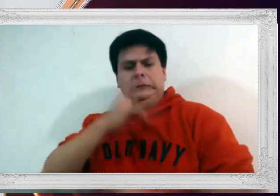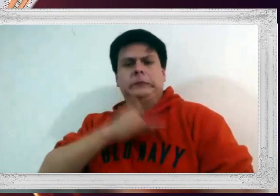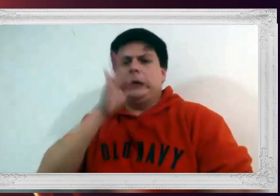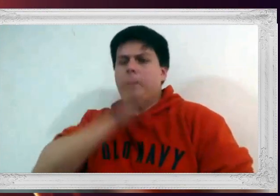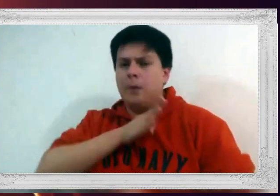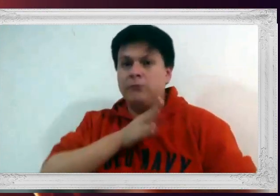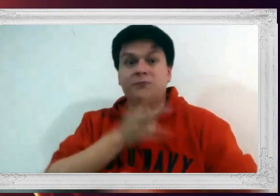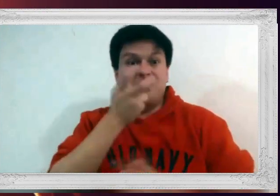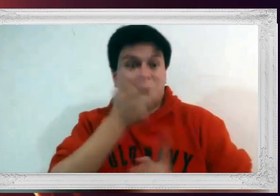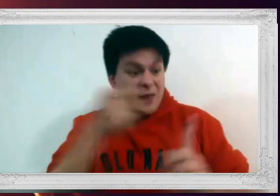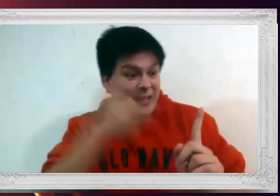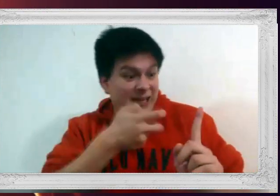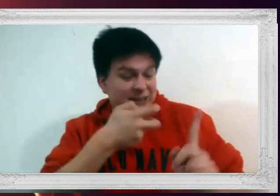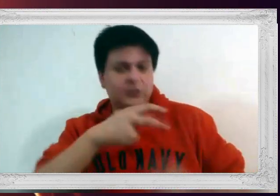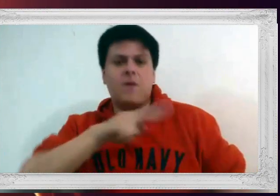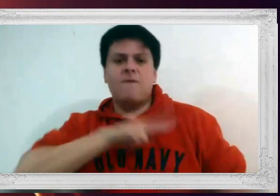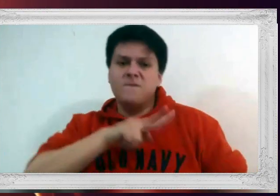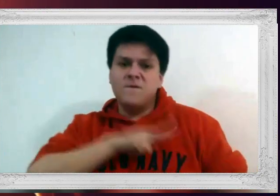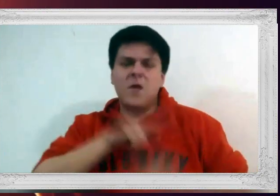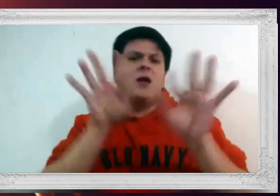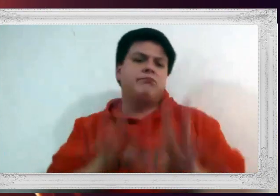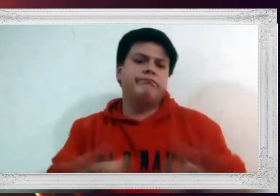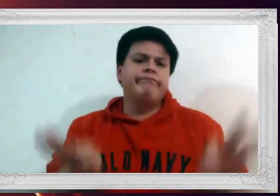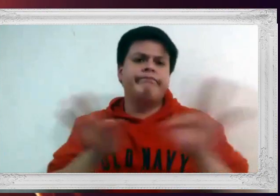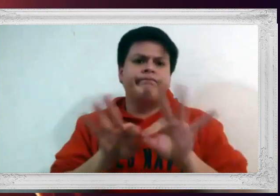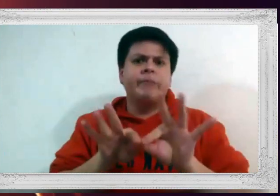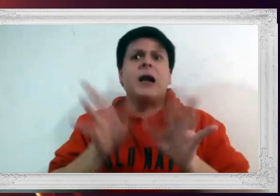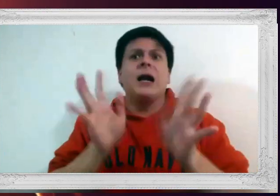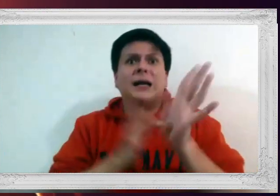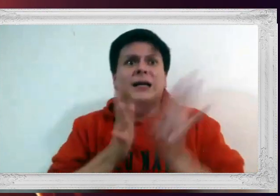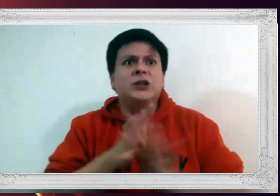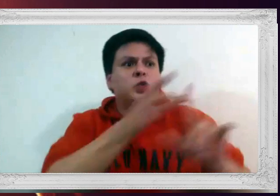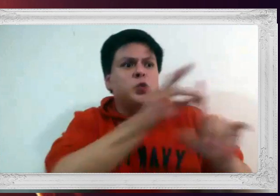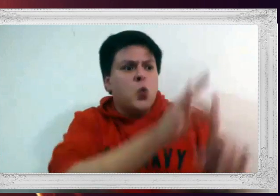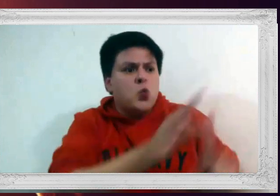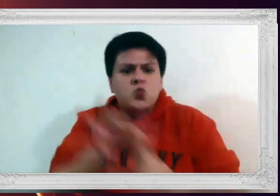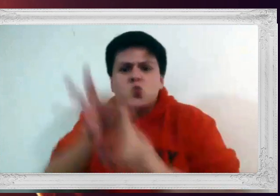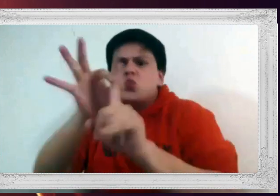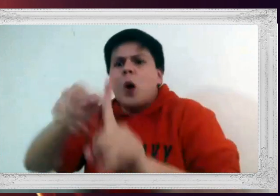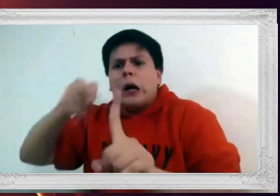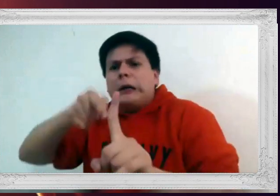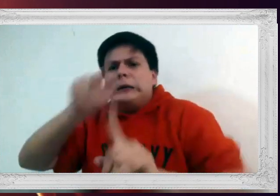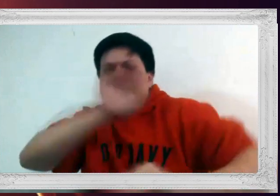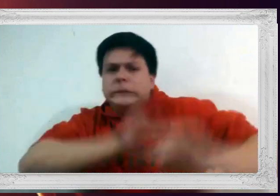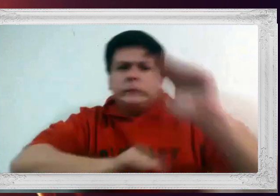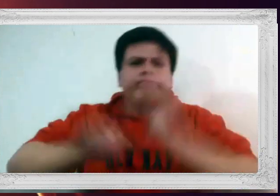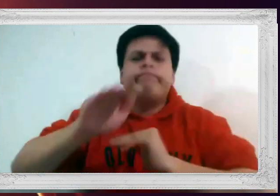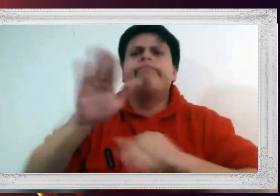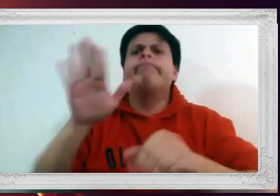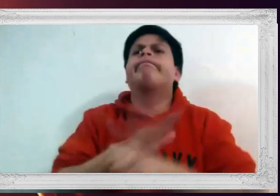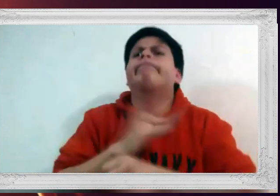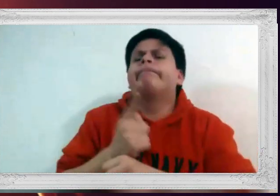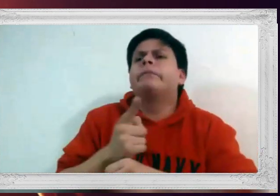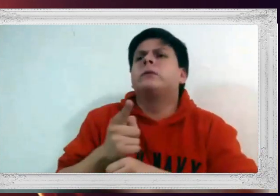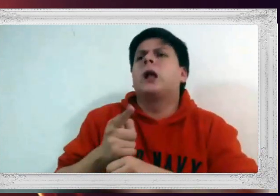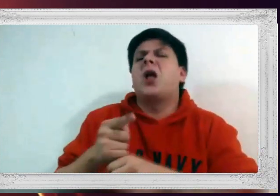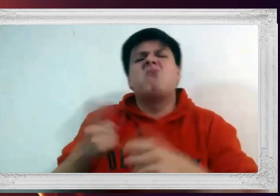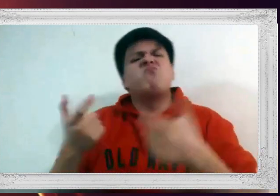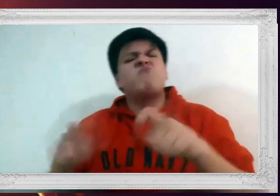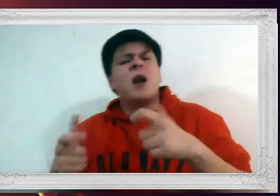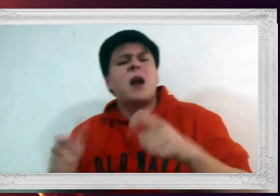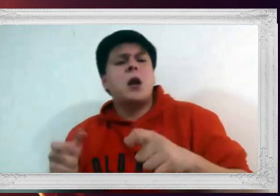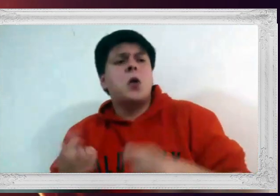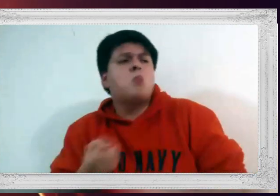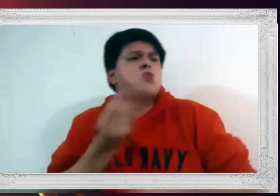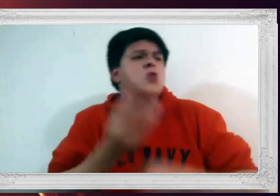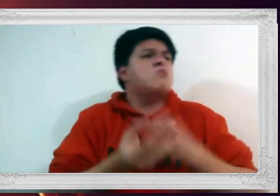Jesús exalta porque da más que los ricos, quienes ofrecen parte de lo que les sobra, mientras que ella da todo